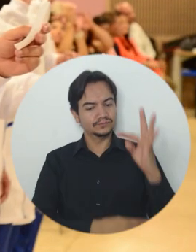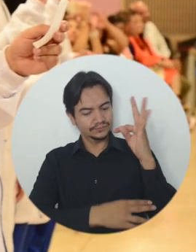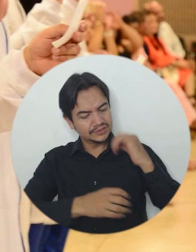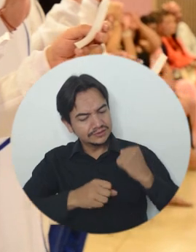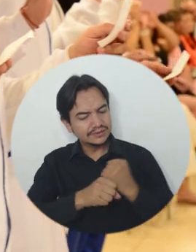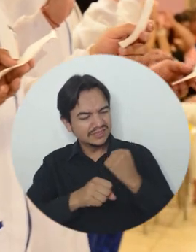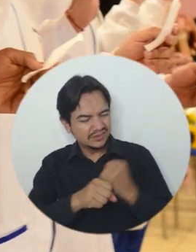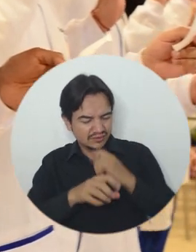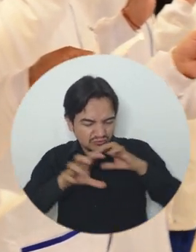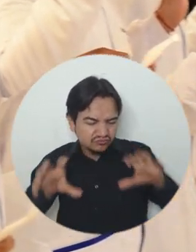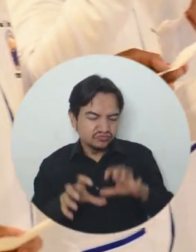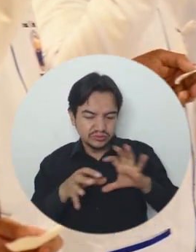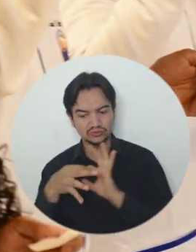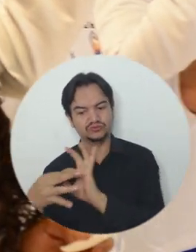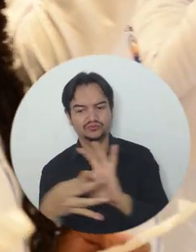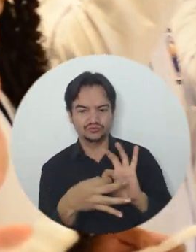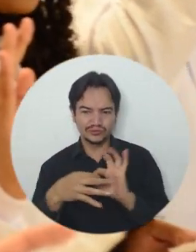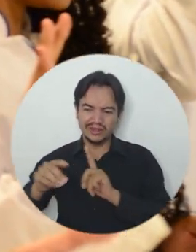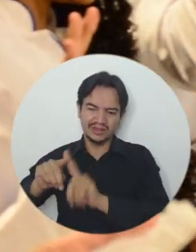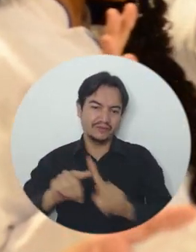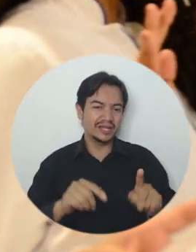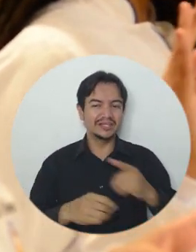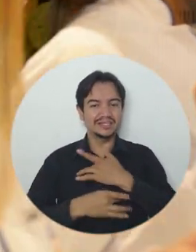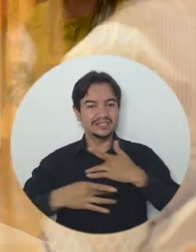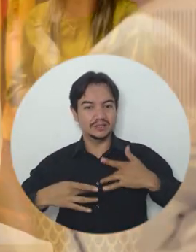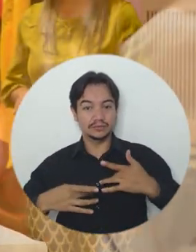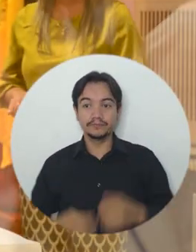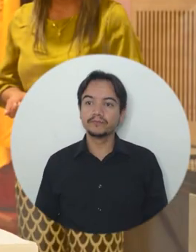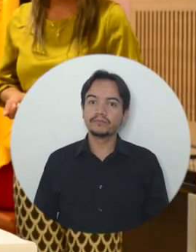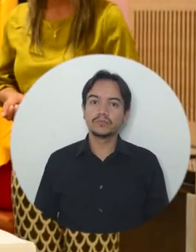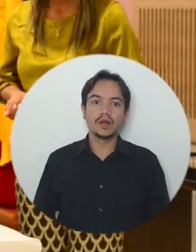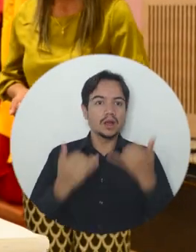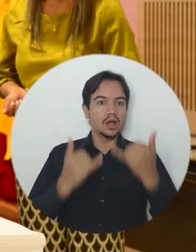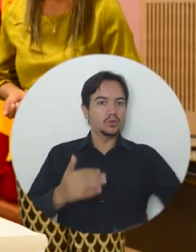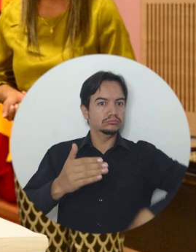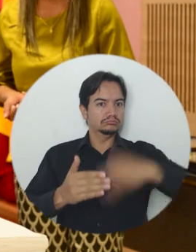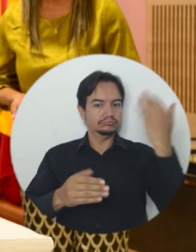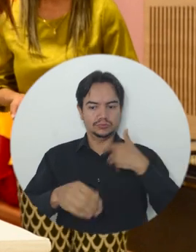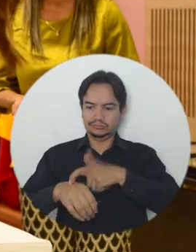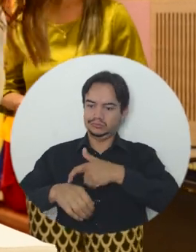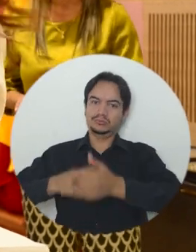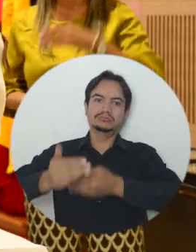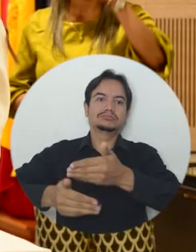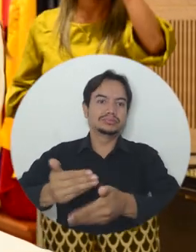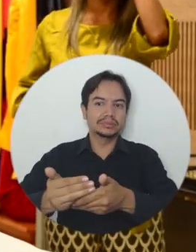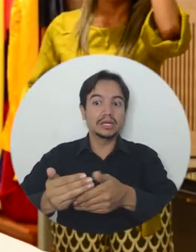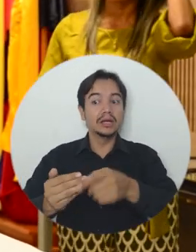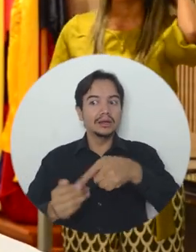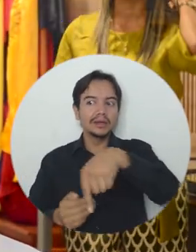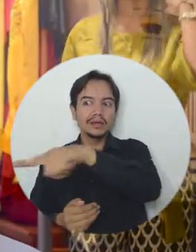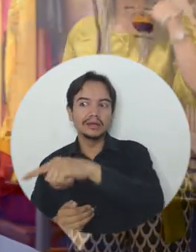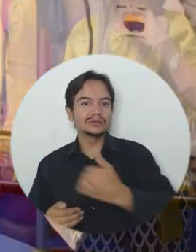trabajar eficientemente con los demás miembros del equipo de salud Durante este nuevo proceso que comenzará estos